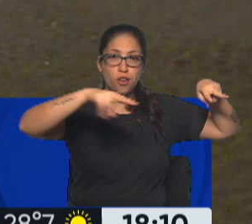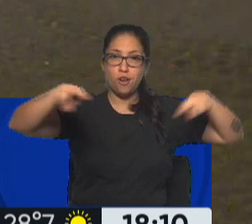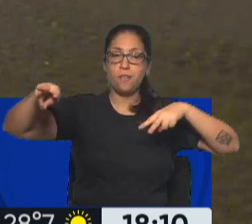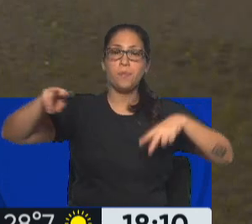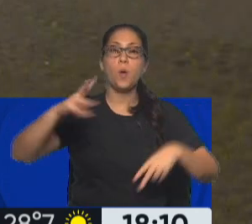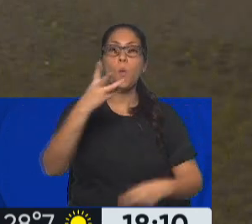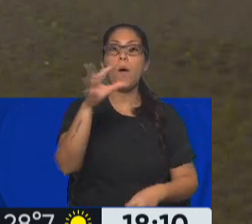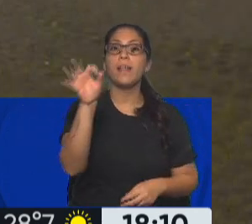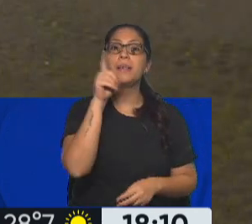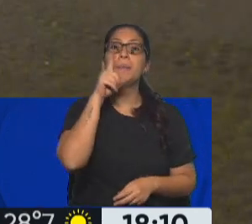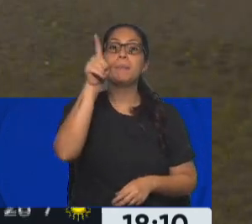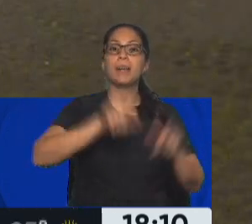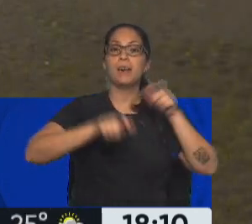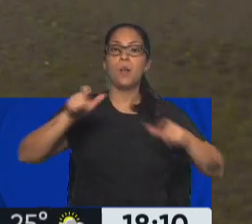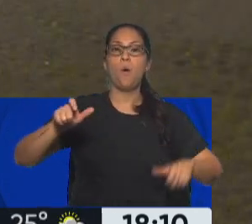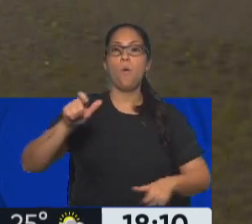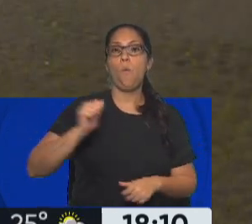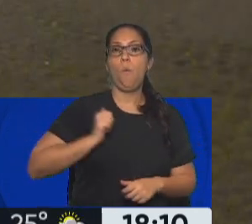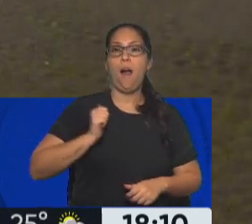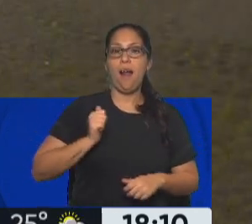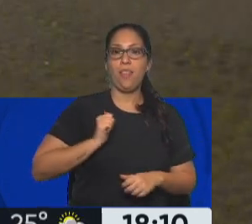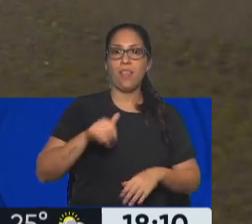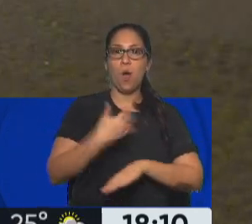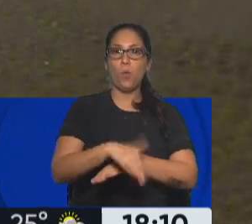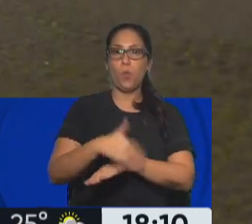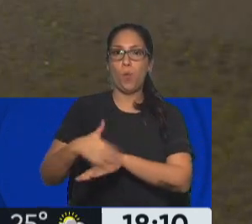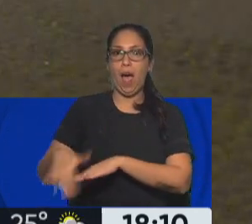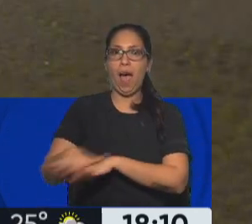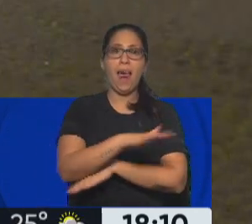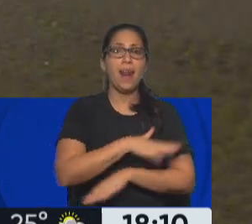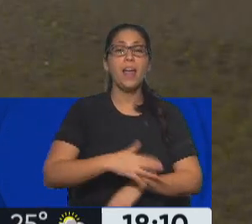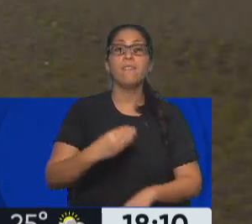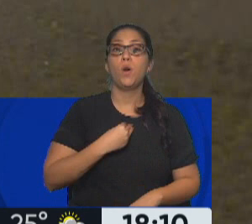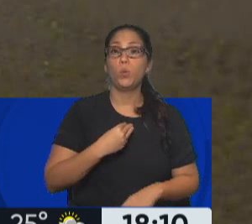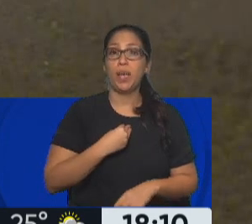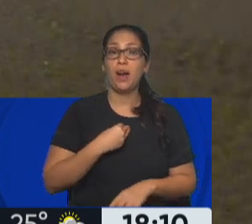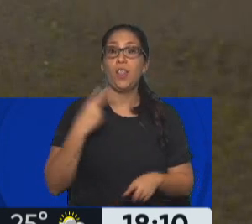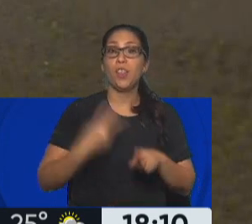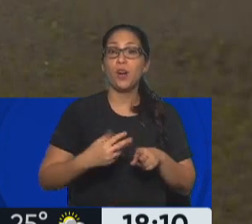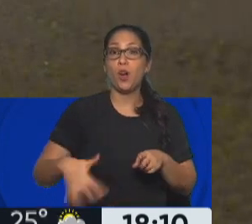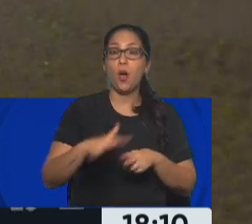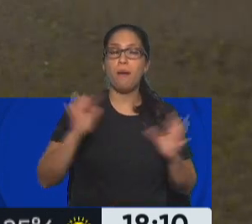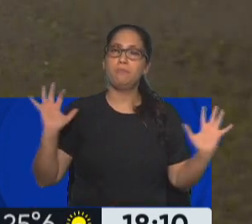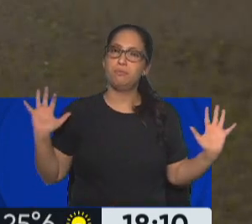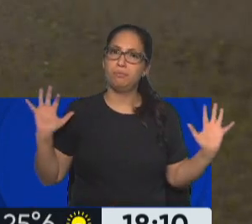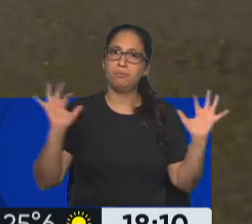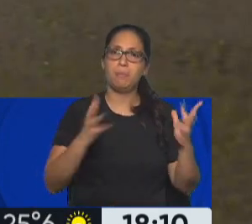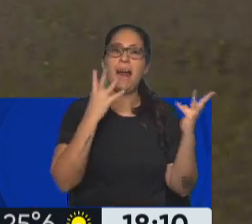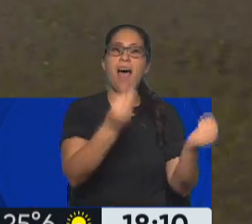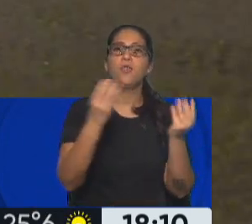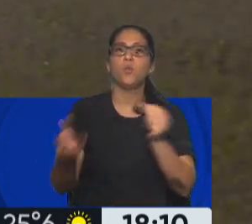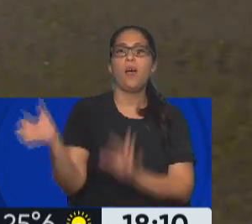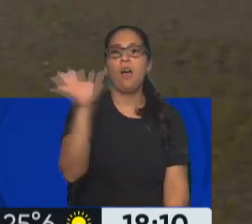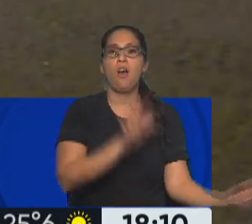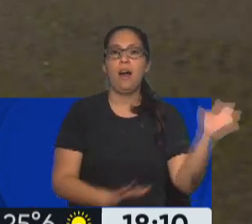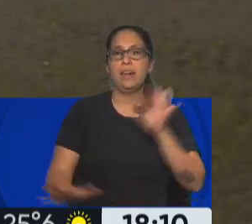40.000 hombres y mujeres de la Guardia Urbana y de voluntarios de la ciudad de Roma para ayudar en lo que es la